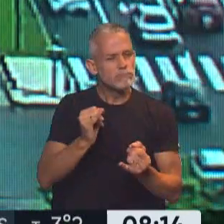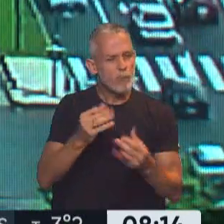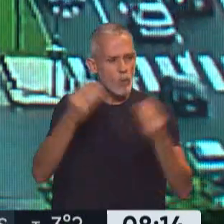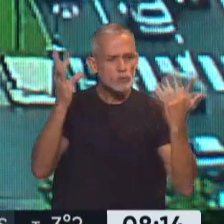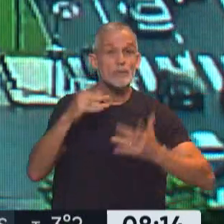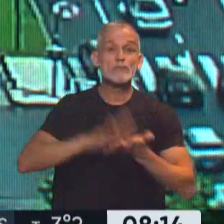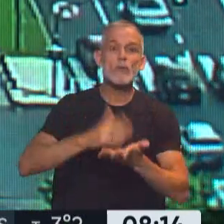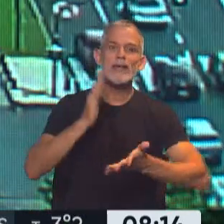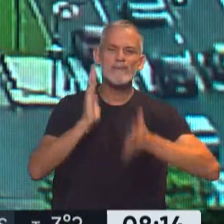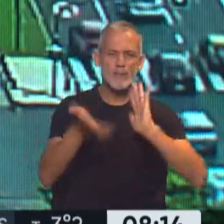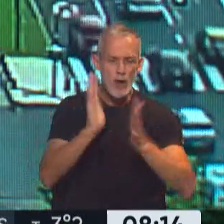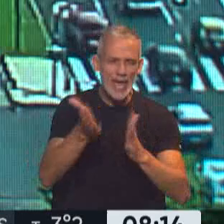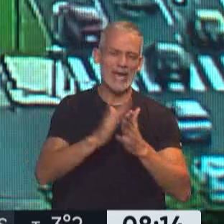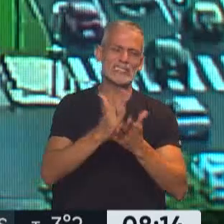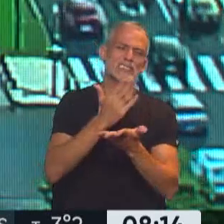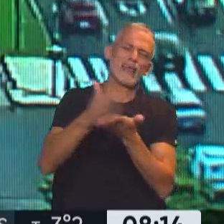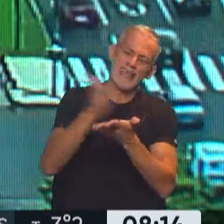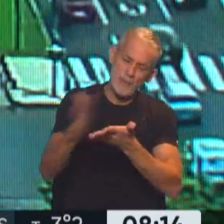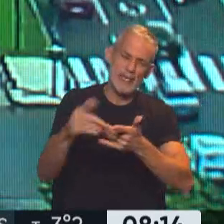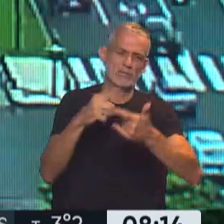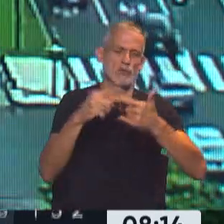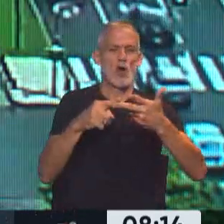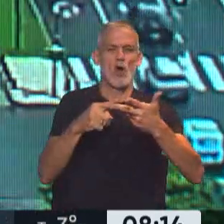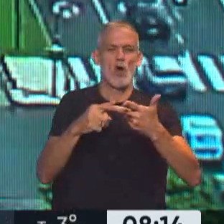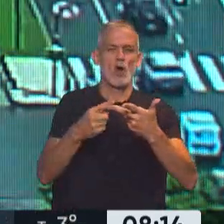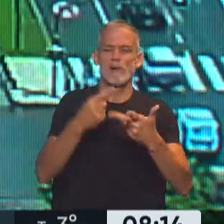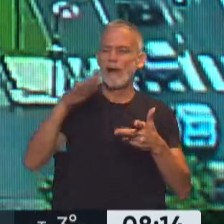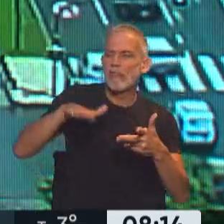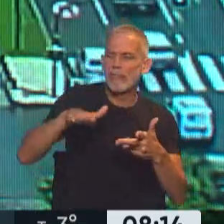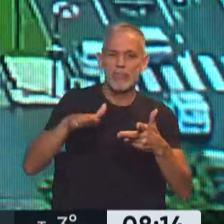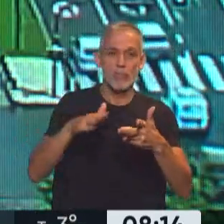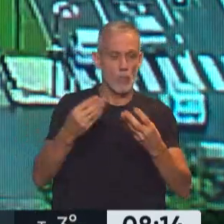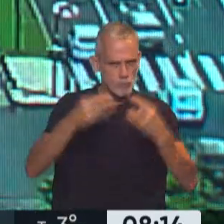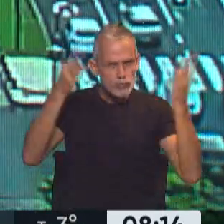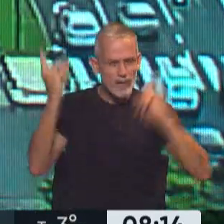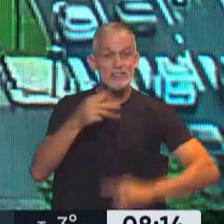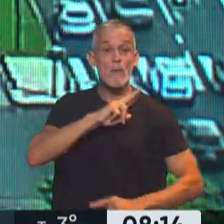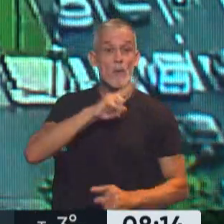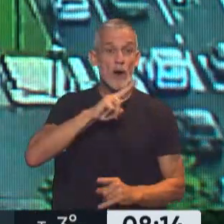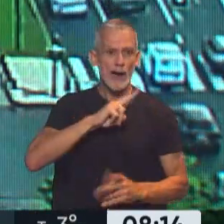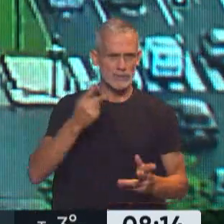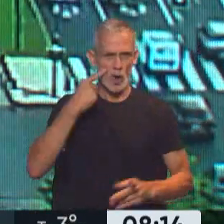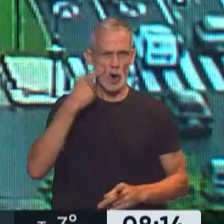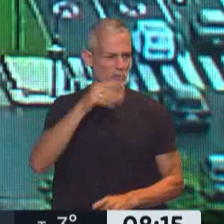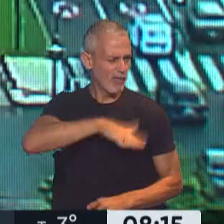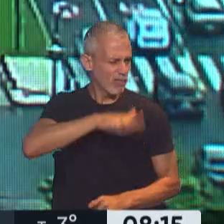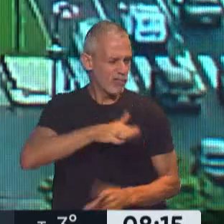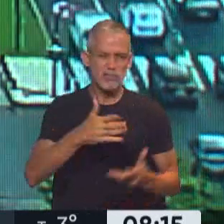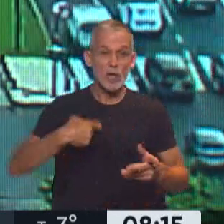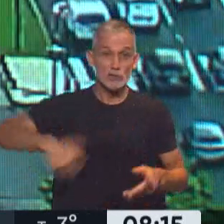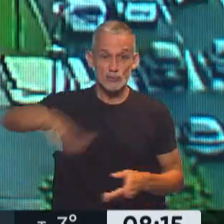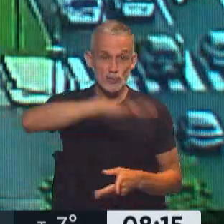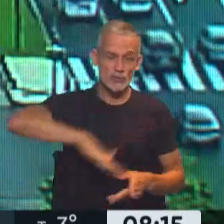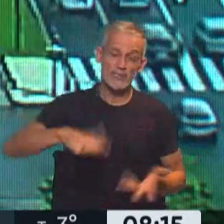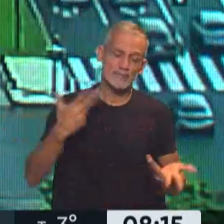la violencia, la discriminación, la humillación que muchas veces sufren las mujeres por parte de los hombres de una sociedad